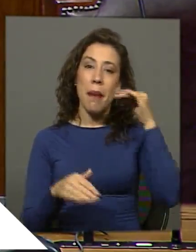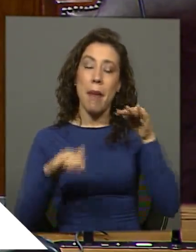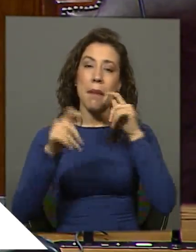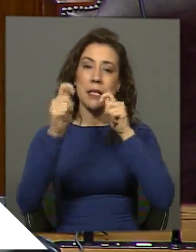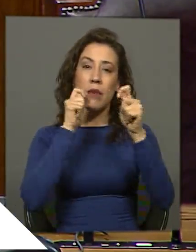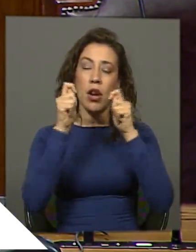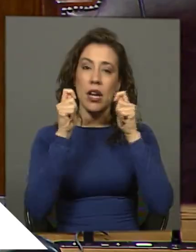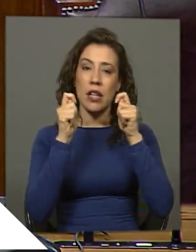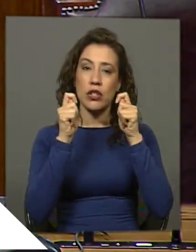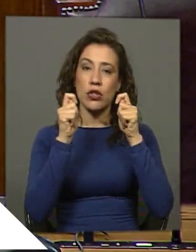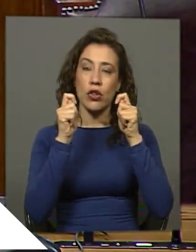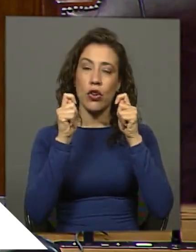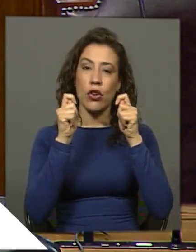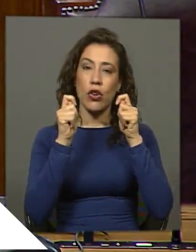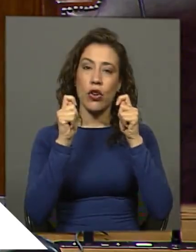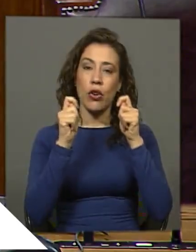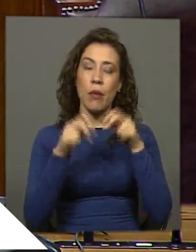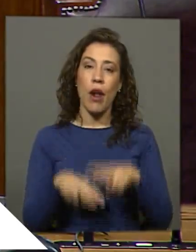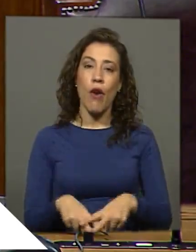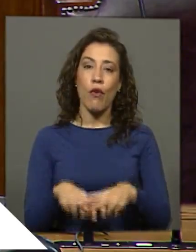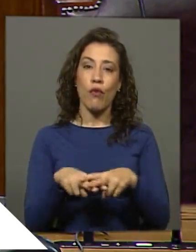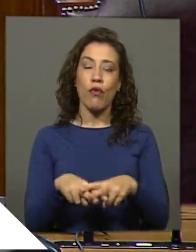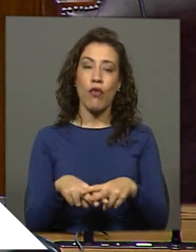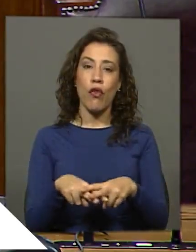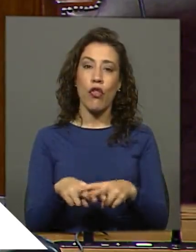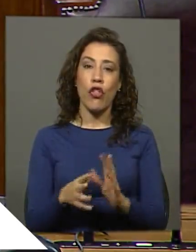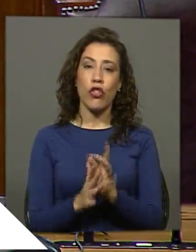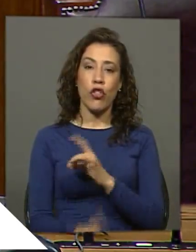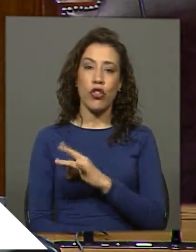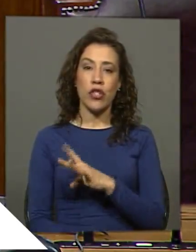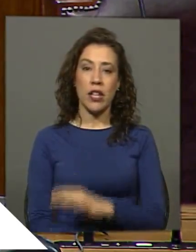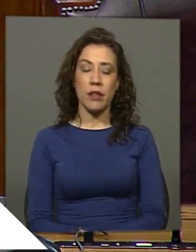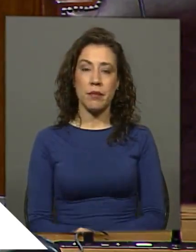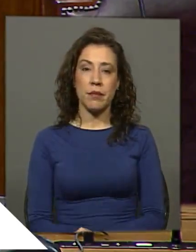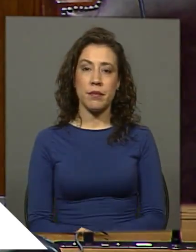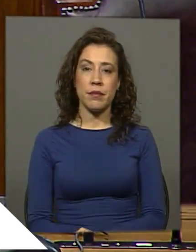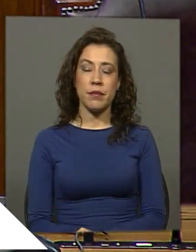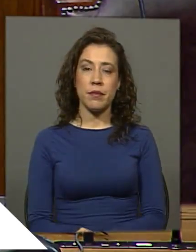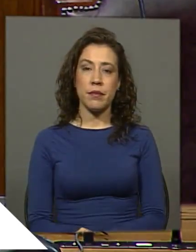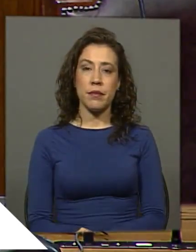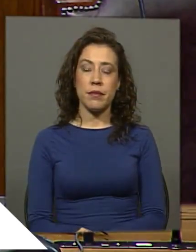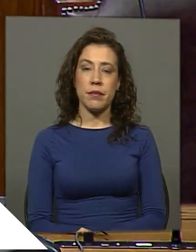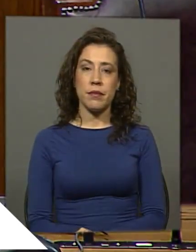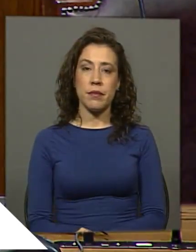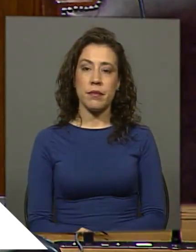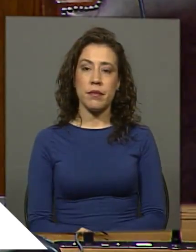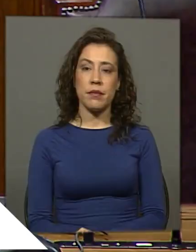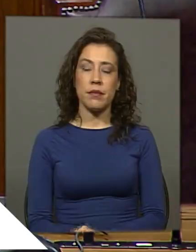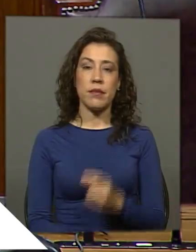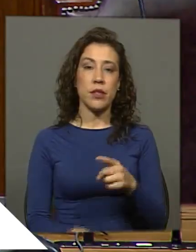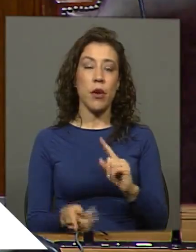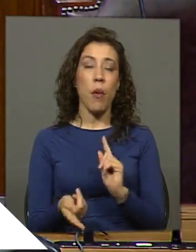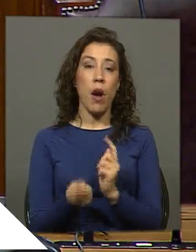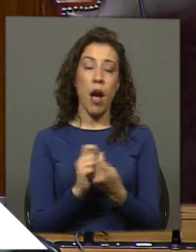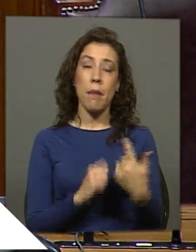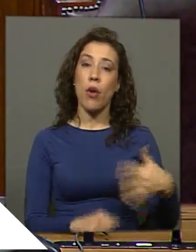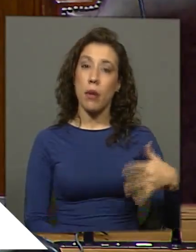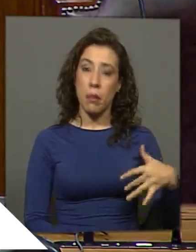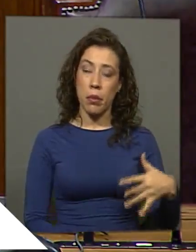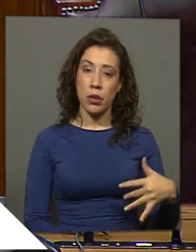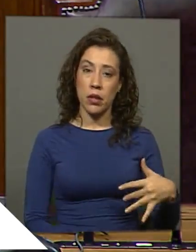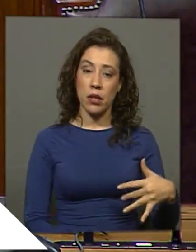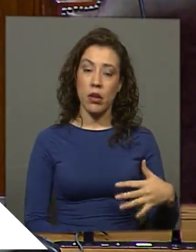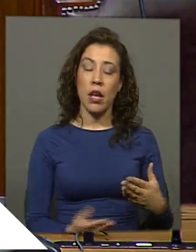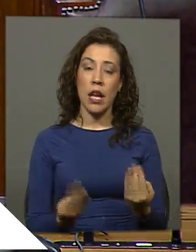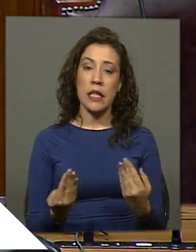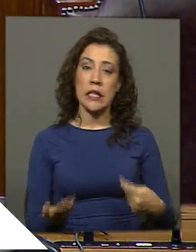riesgo para los fondos de todos los chilenos eso es una innovación importante es una innovación que